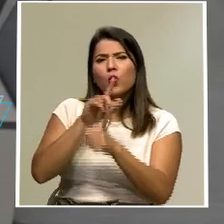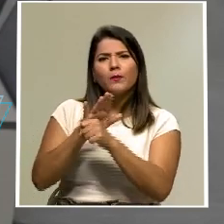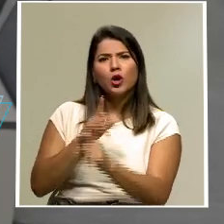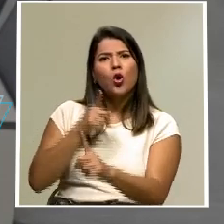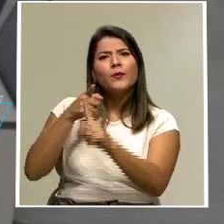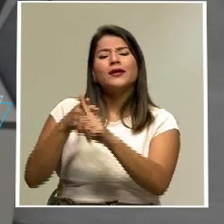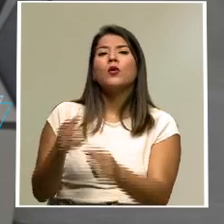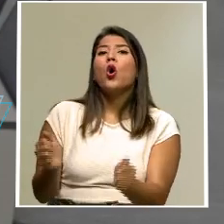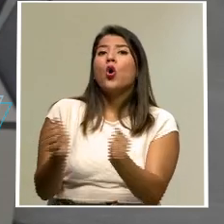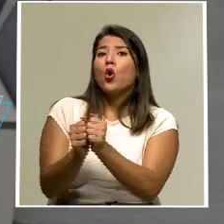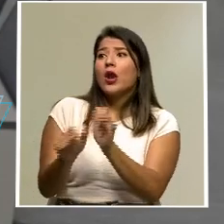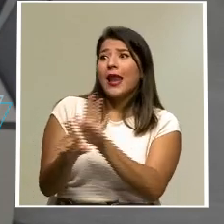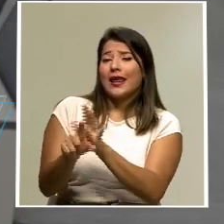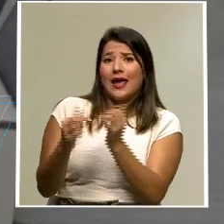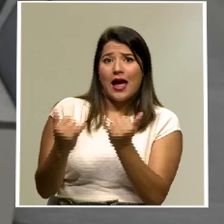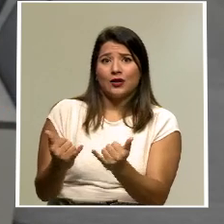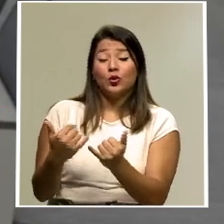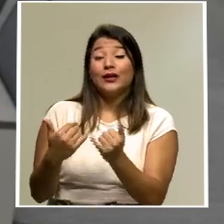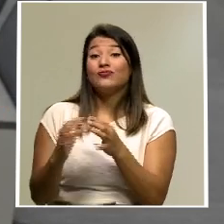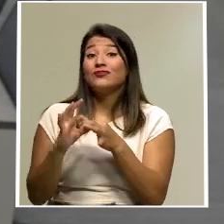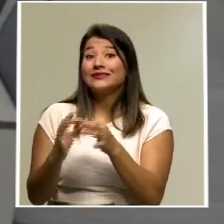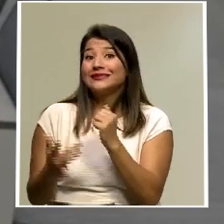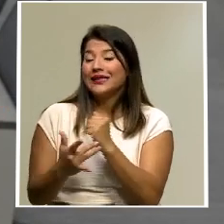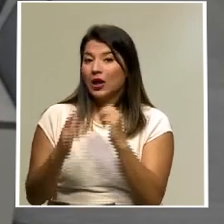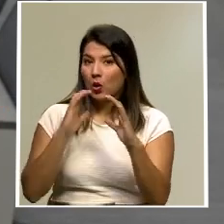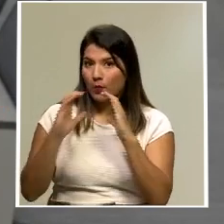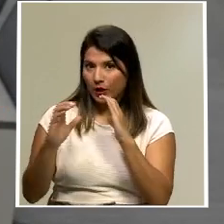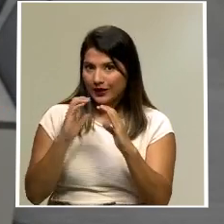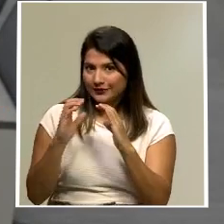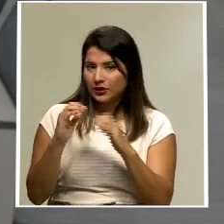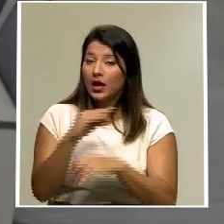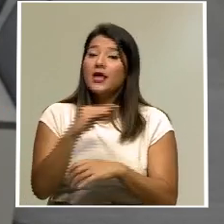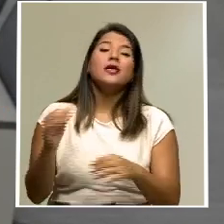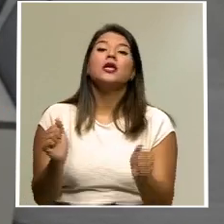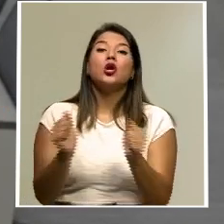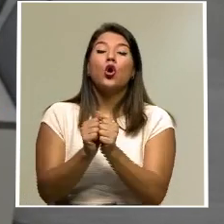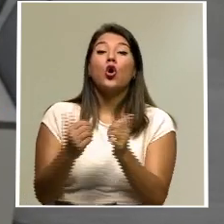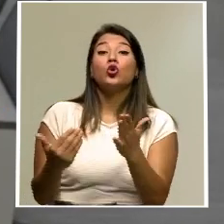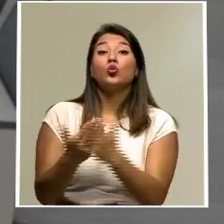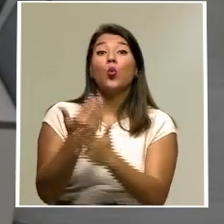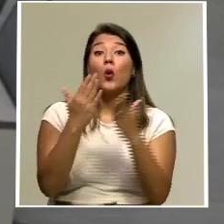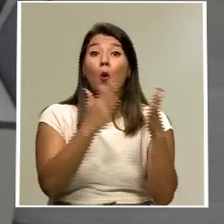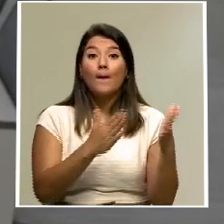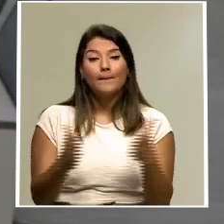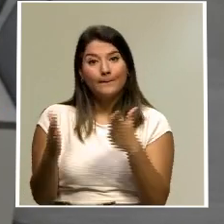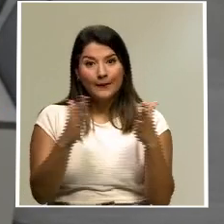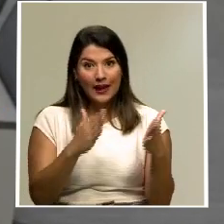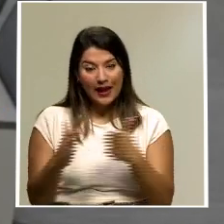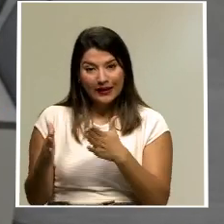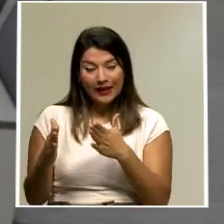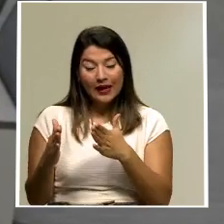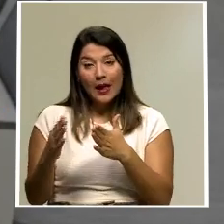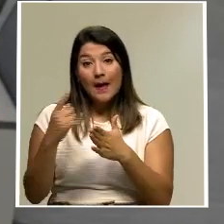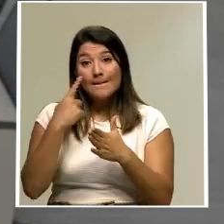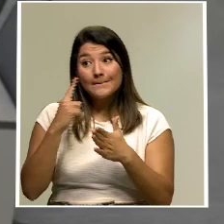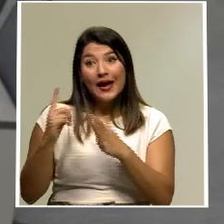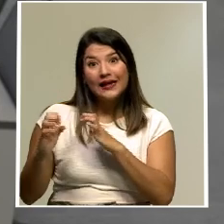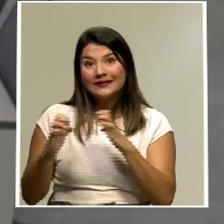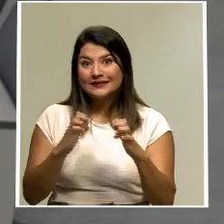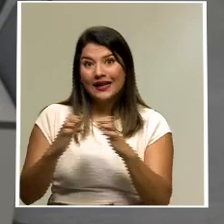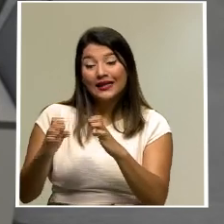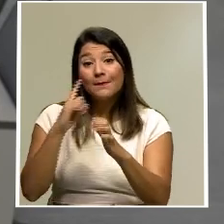de la actual ley de telecomunicaciones y con un nuevo plan de desarrollo